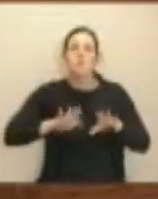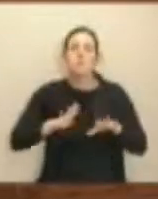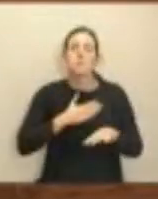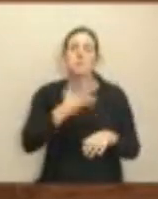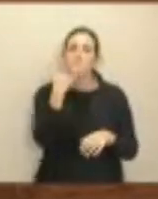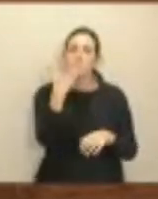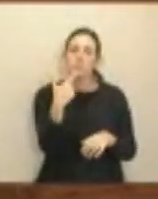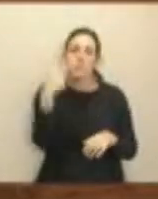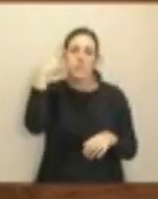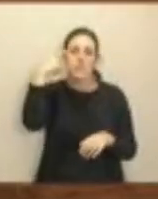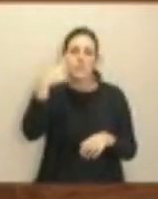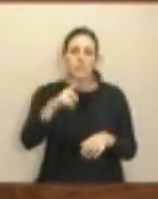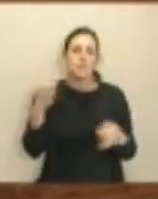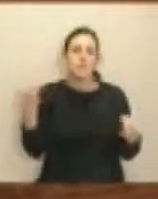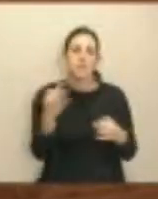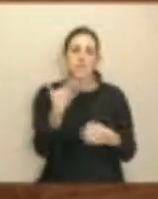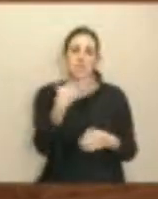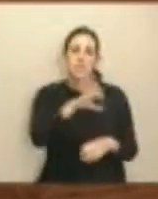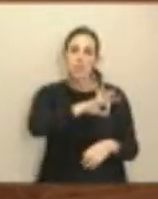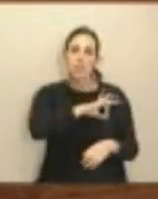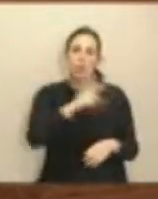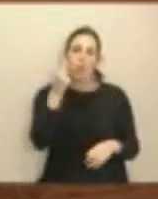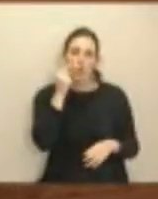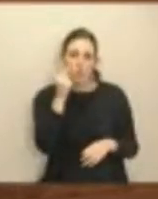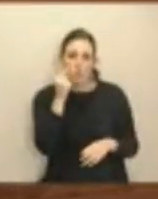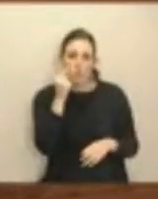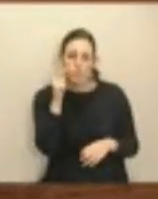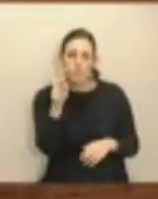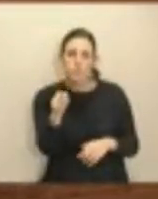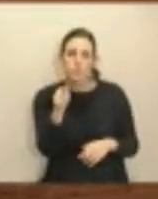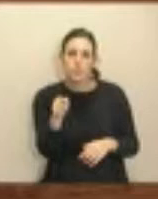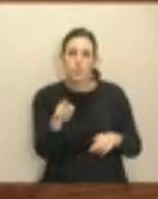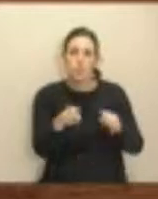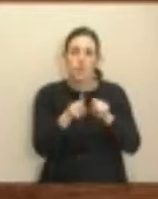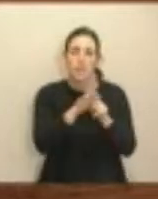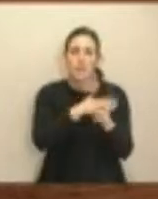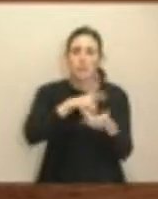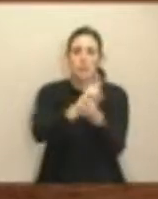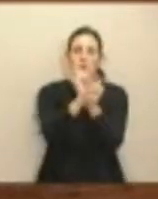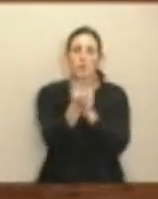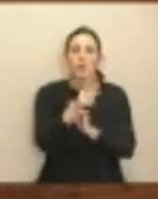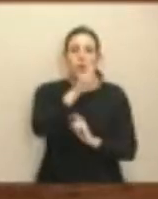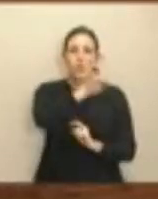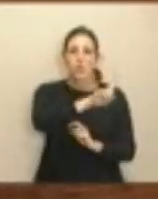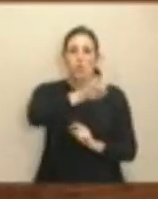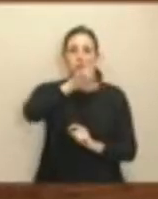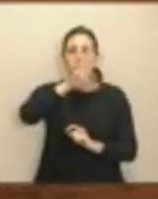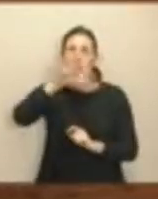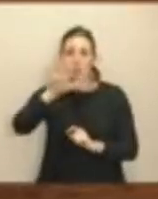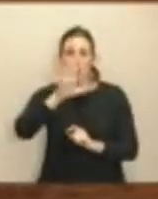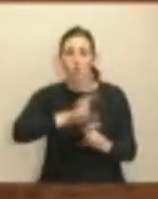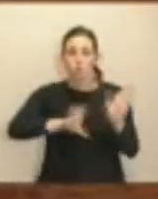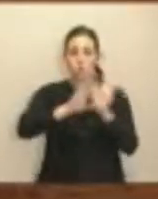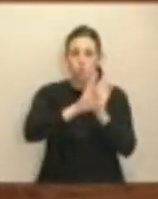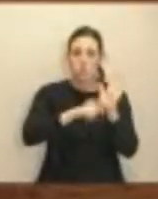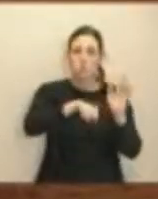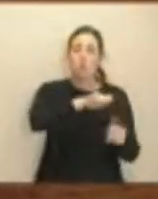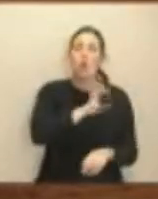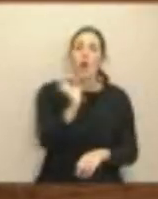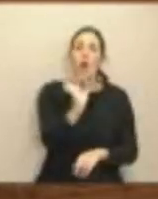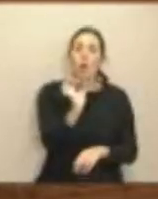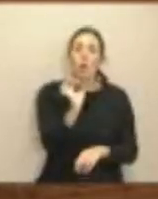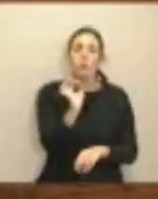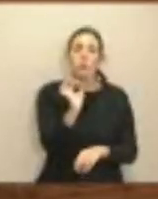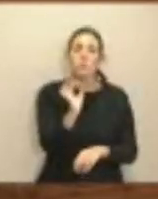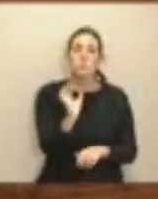saber si don Javier Fernández es de los de la modificación del 135 de la Constitución o de los que